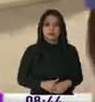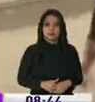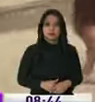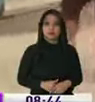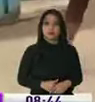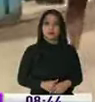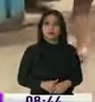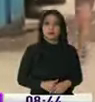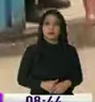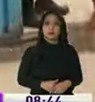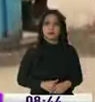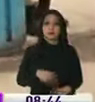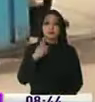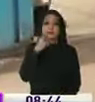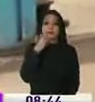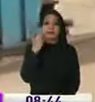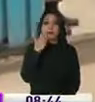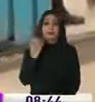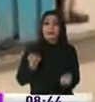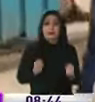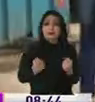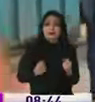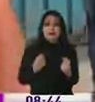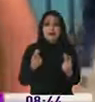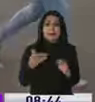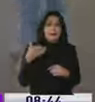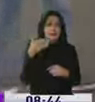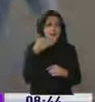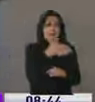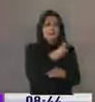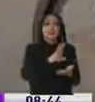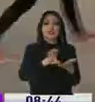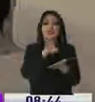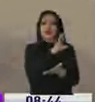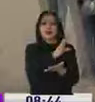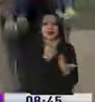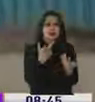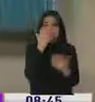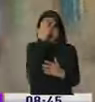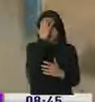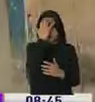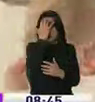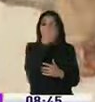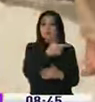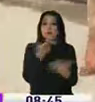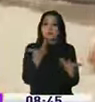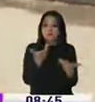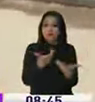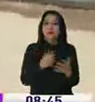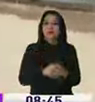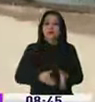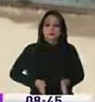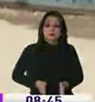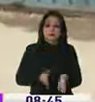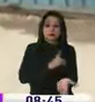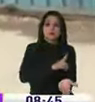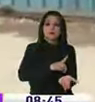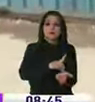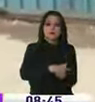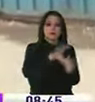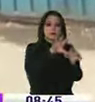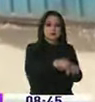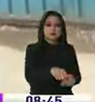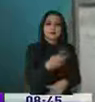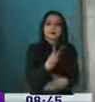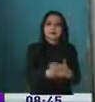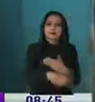Apresurados y preocupados, los padres de familia acudieron a este establecimiento educativo fiscal ubicado en la vía Adaule a retirar a sus